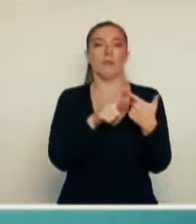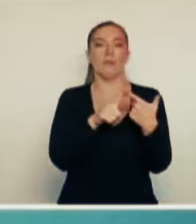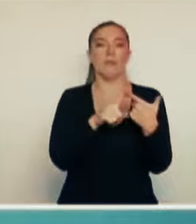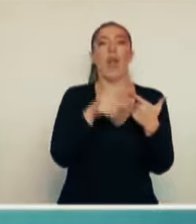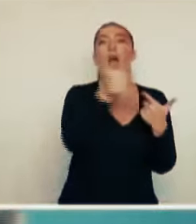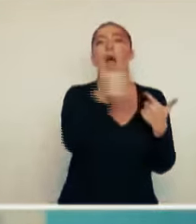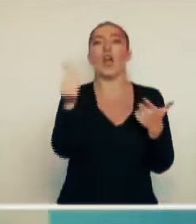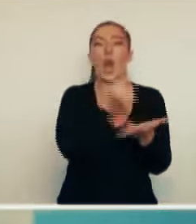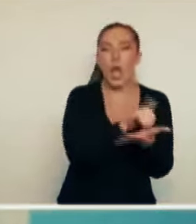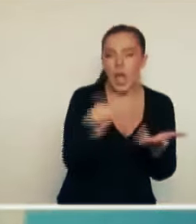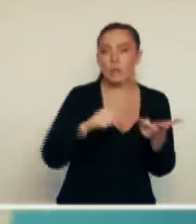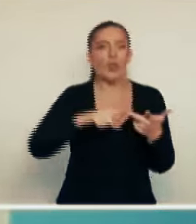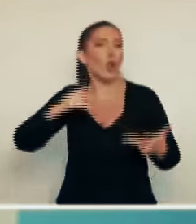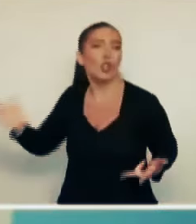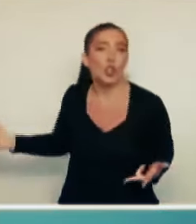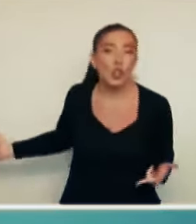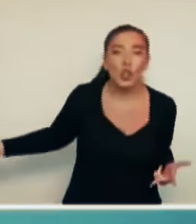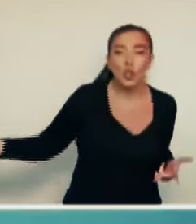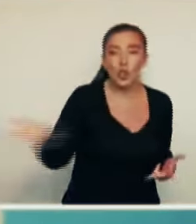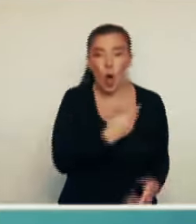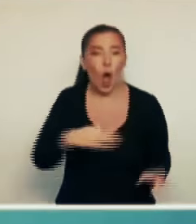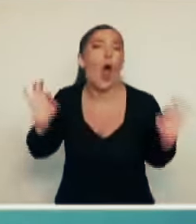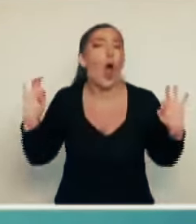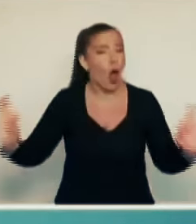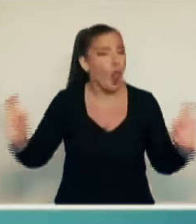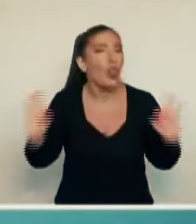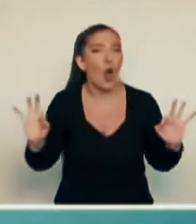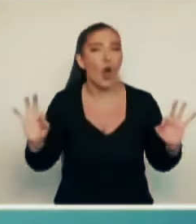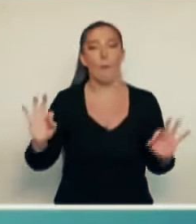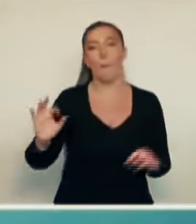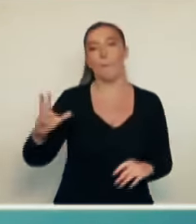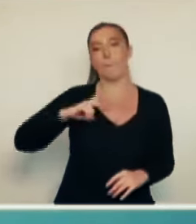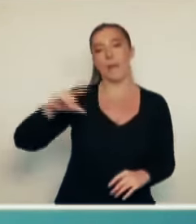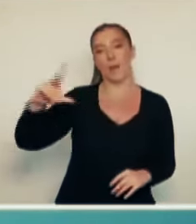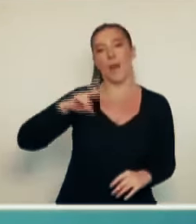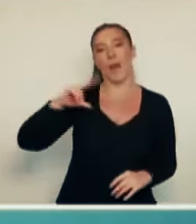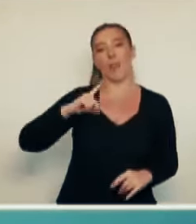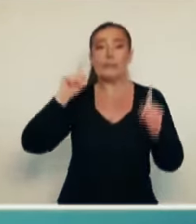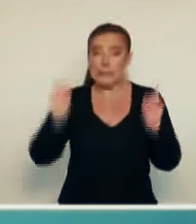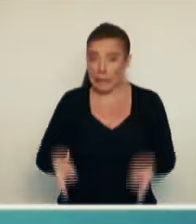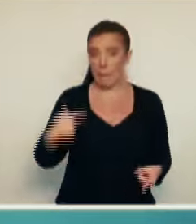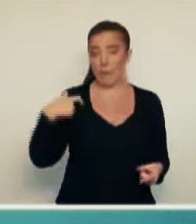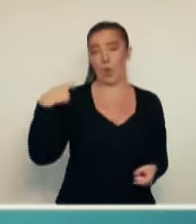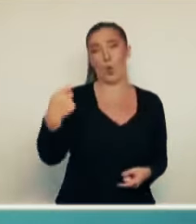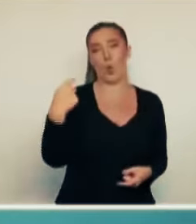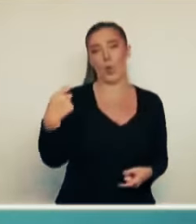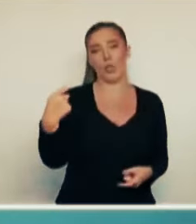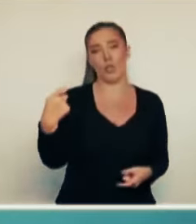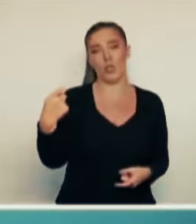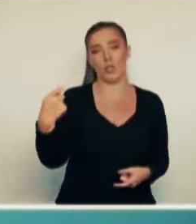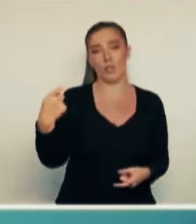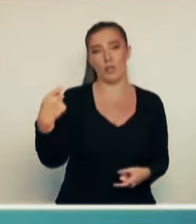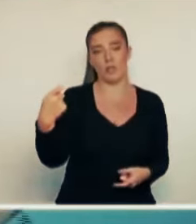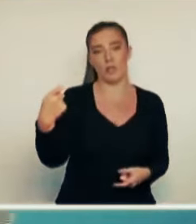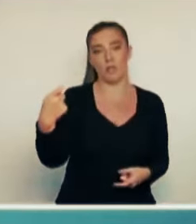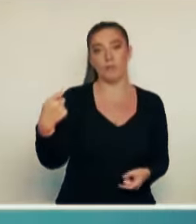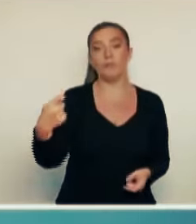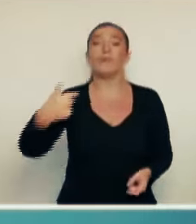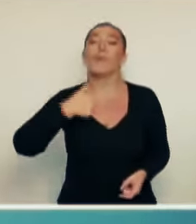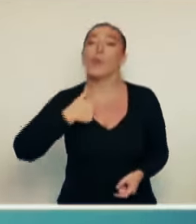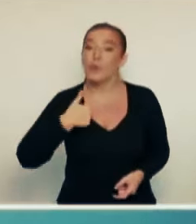Aerolíneas Argentinas, todo, todo, absolutamente todo era privado, hasta las jubilaciones. Yo